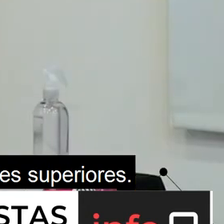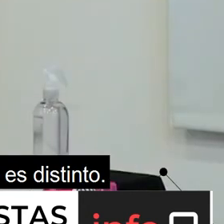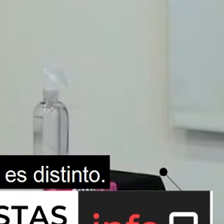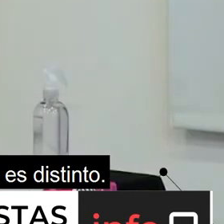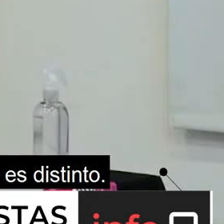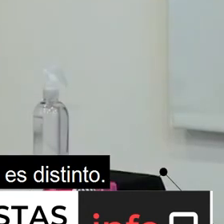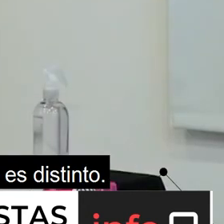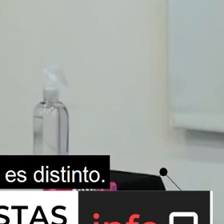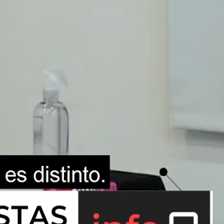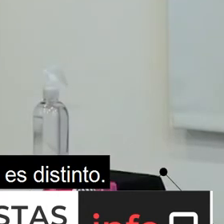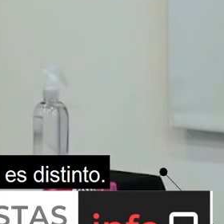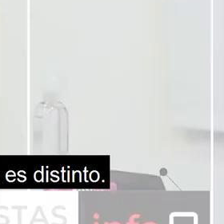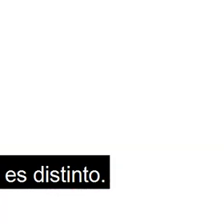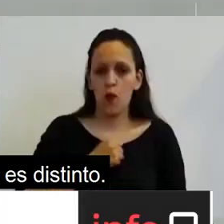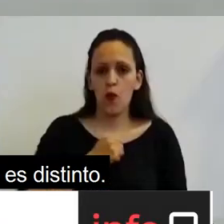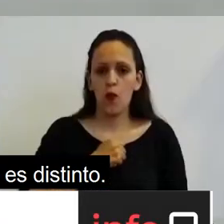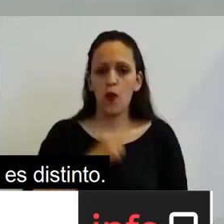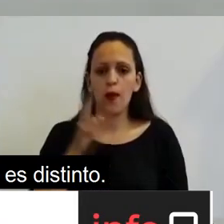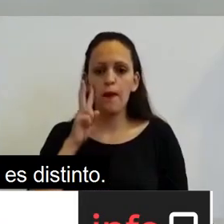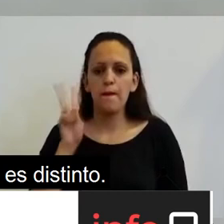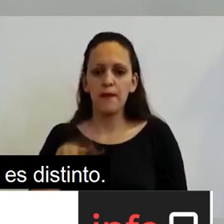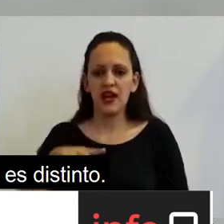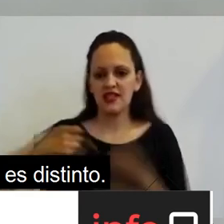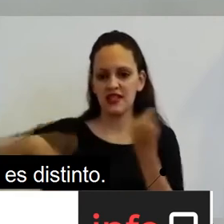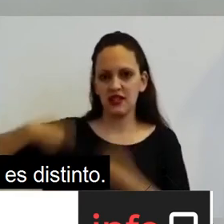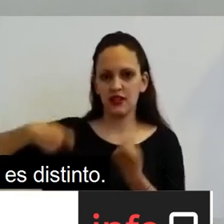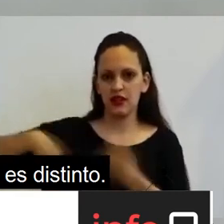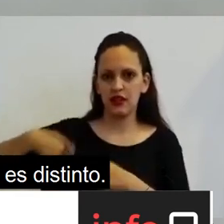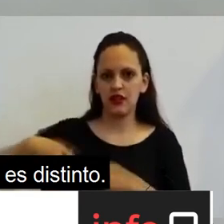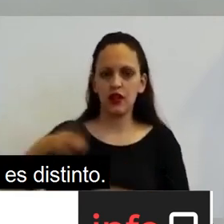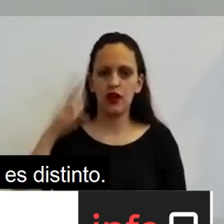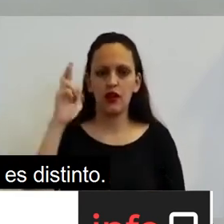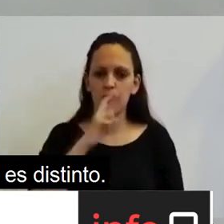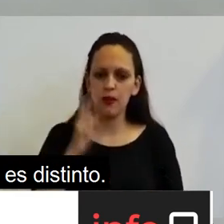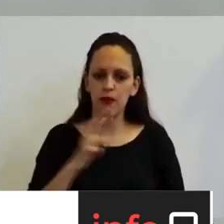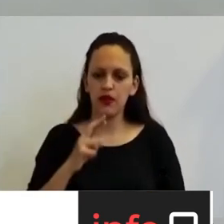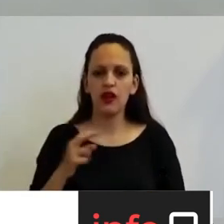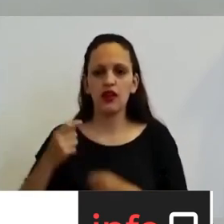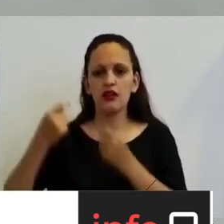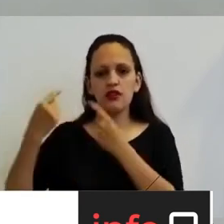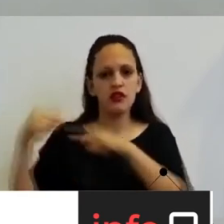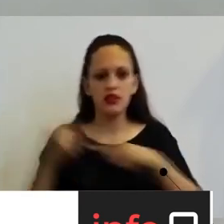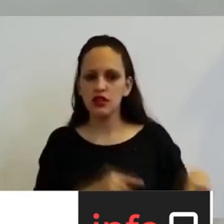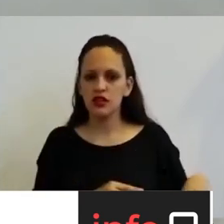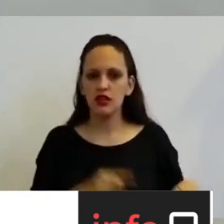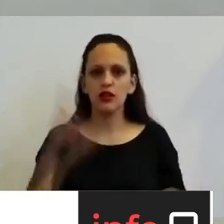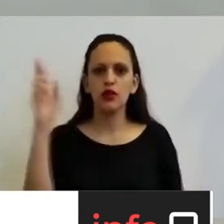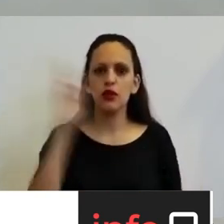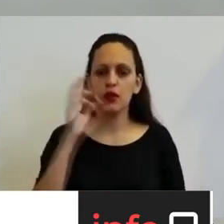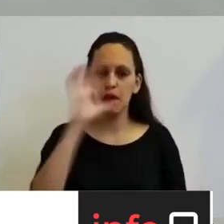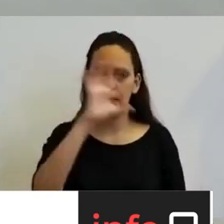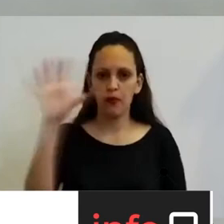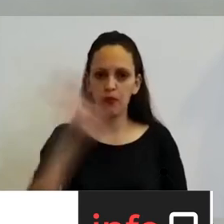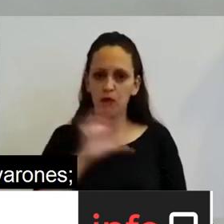superiores. Resulta que este mapa, en Santiago del Estero, el porcentaje es distinto. Son una de las pocas provincias como